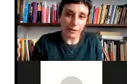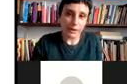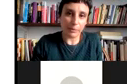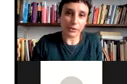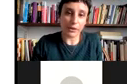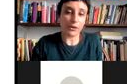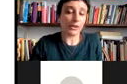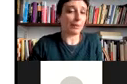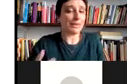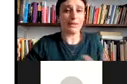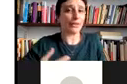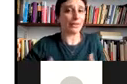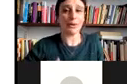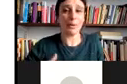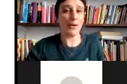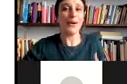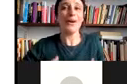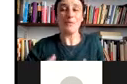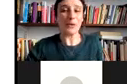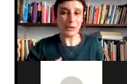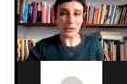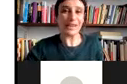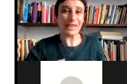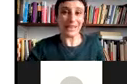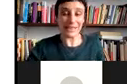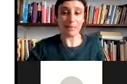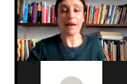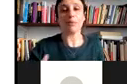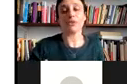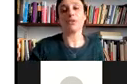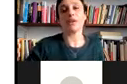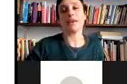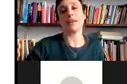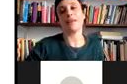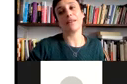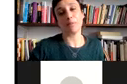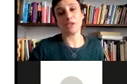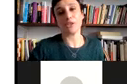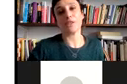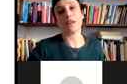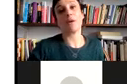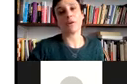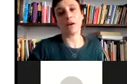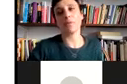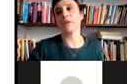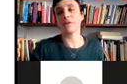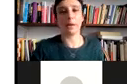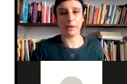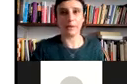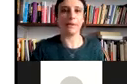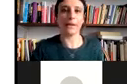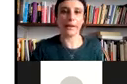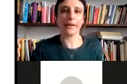momento de atender personas con discapacidad, entonces hay como un montón que desarmar, por eso en el proyecto de SEAR lo abordamos desde